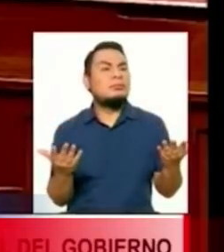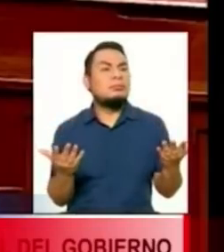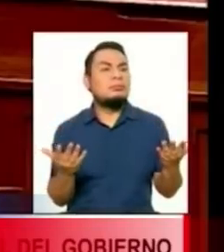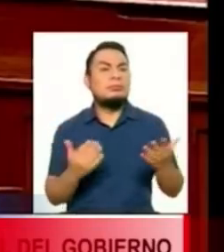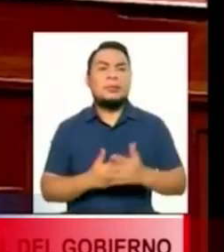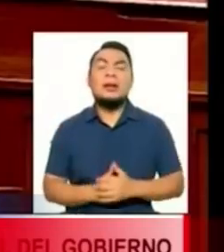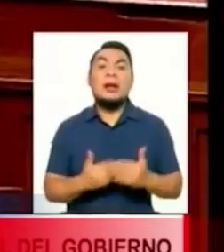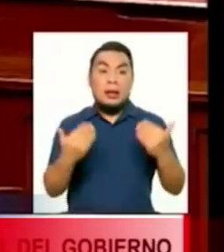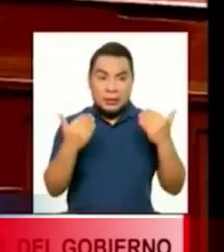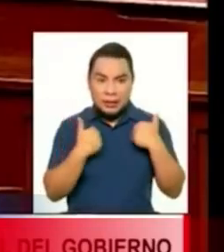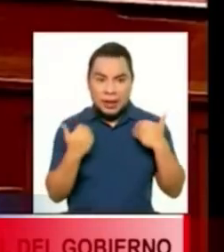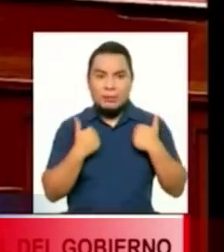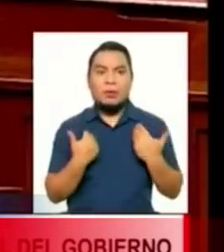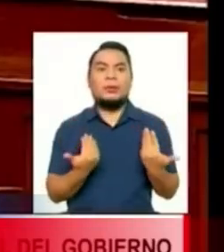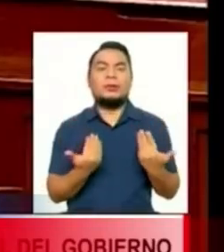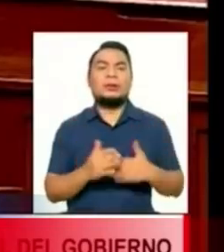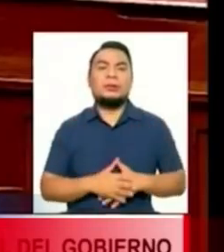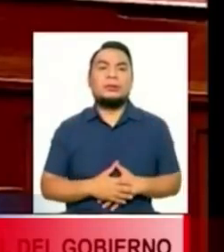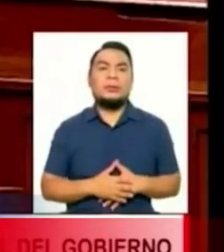Entonces, tenemos que